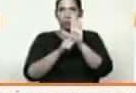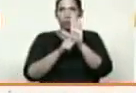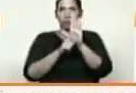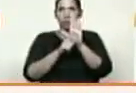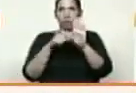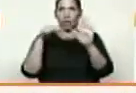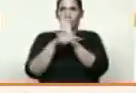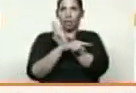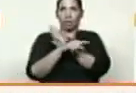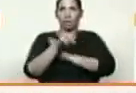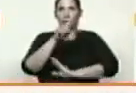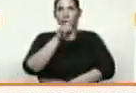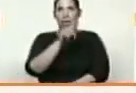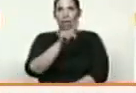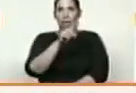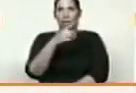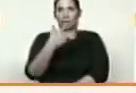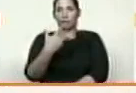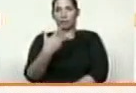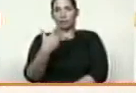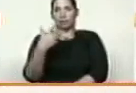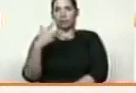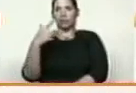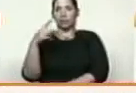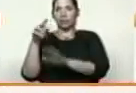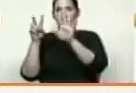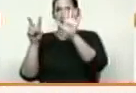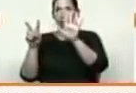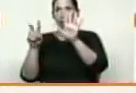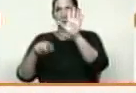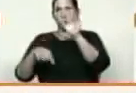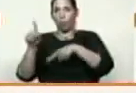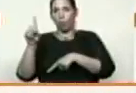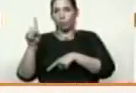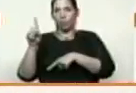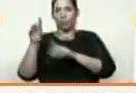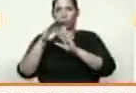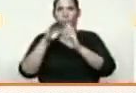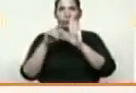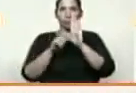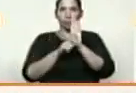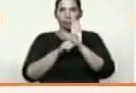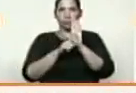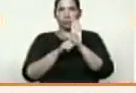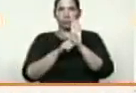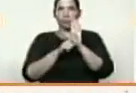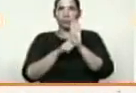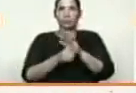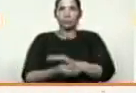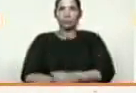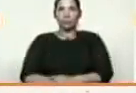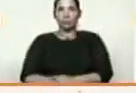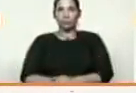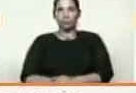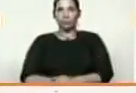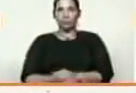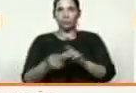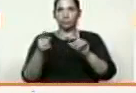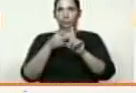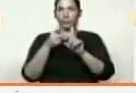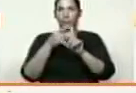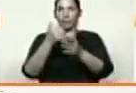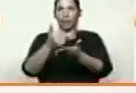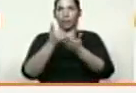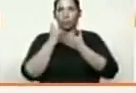artículo 187.11 de la Constitución. Lo primero, ahí nos ayudaría